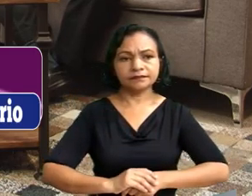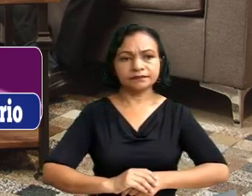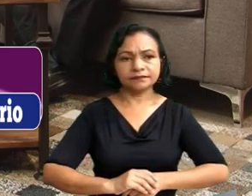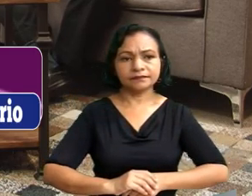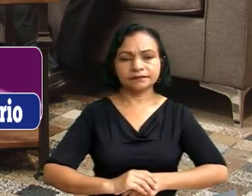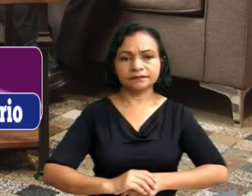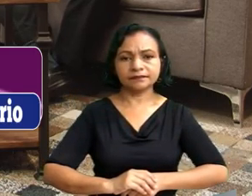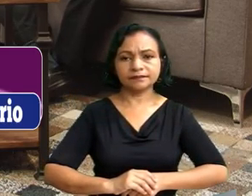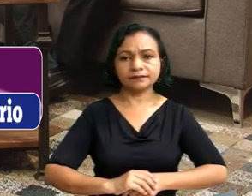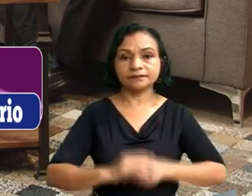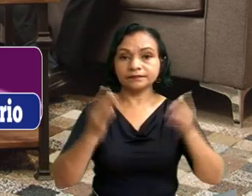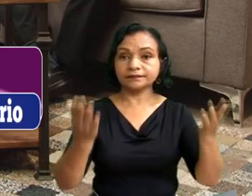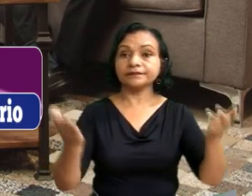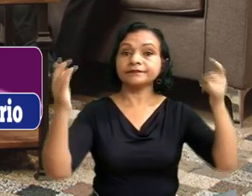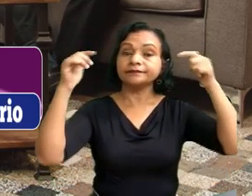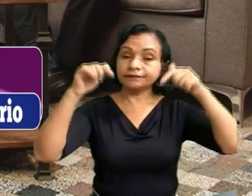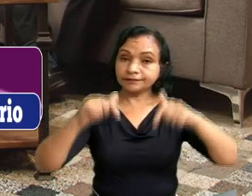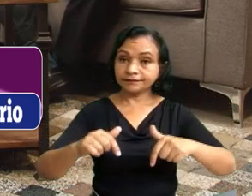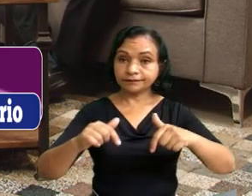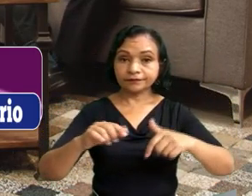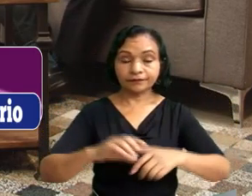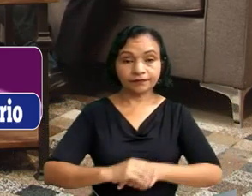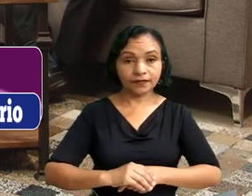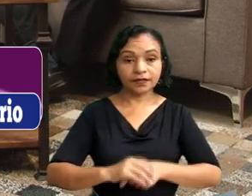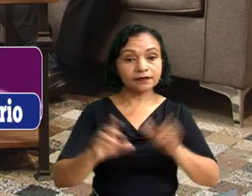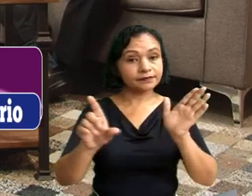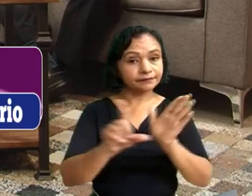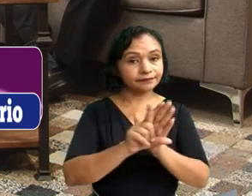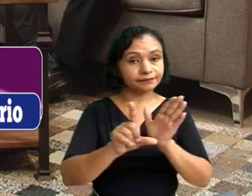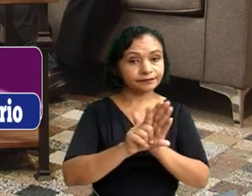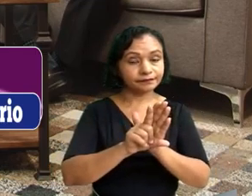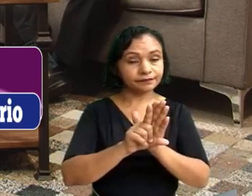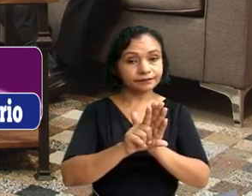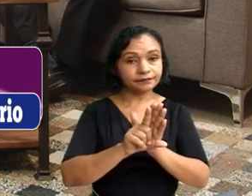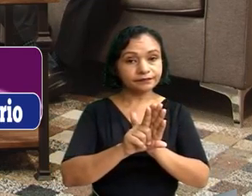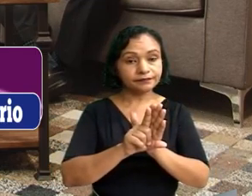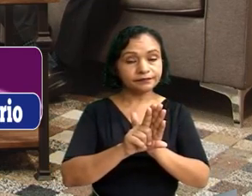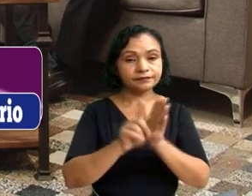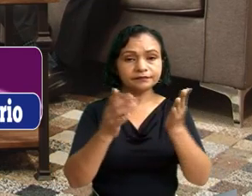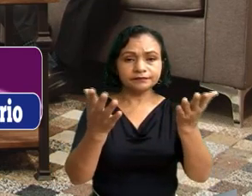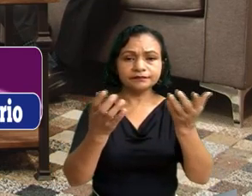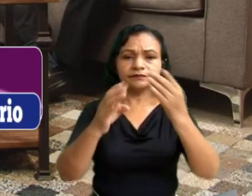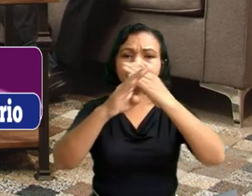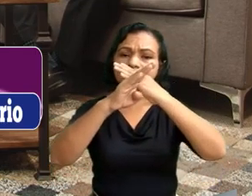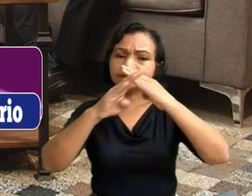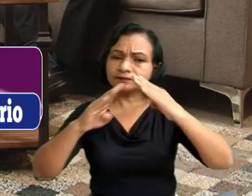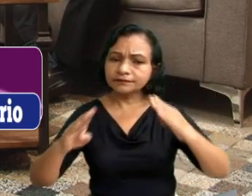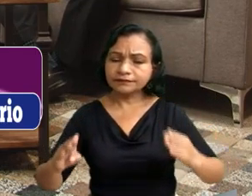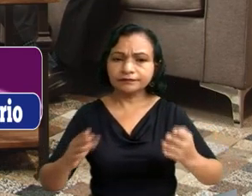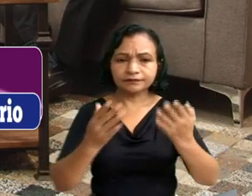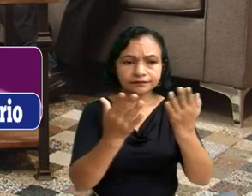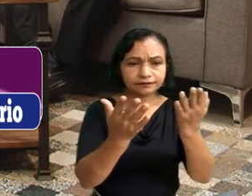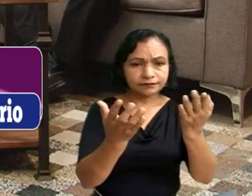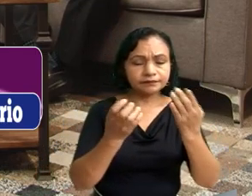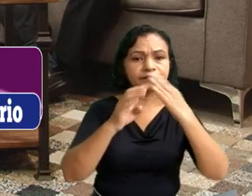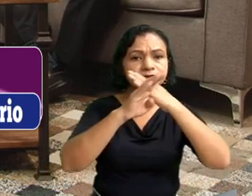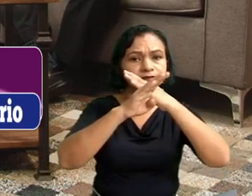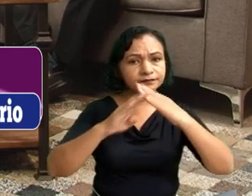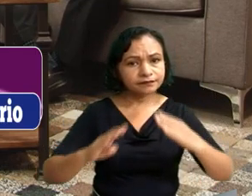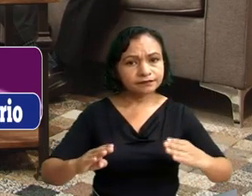ahora sí sí esta ley es para buscar la reconciliación aunque para buscar la paz